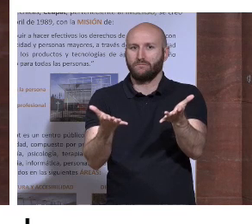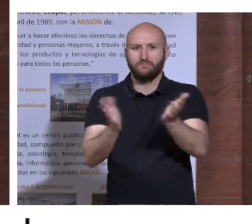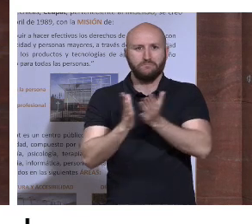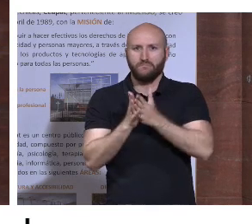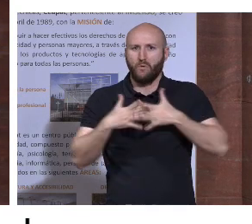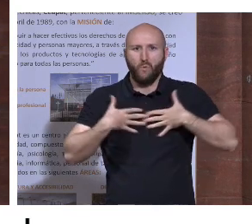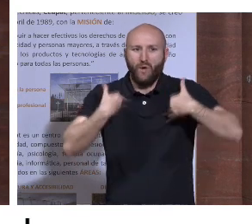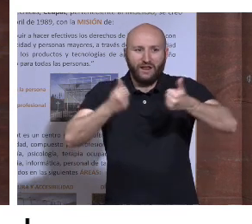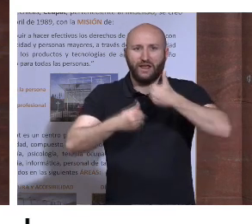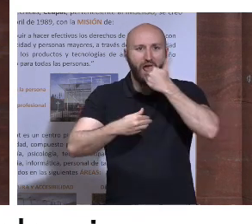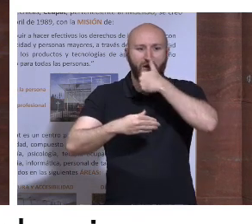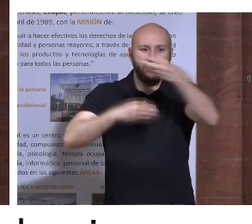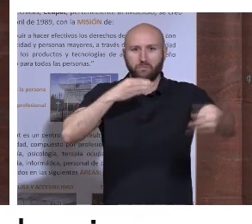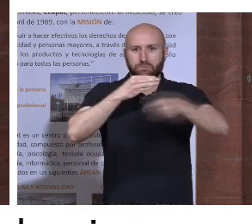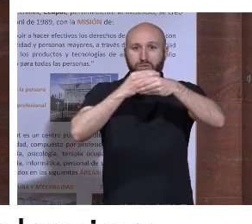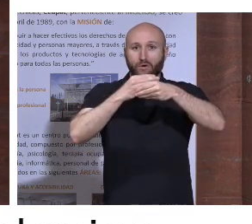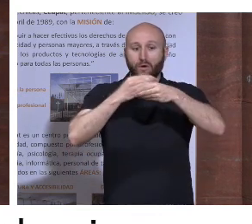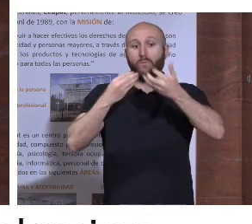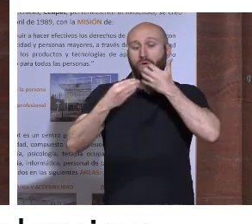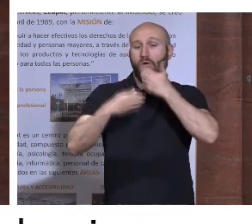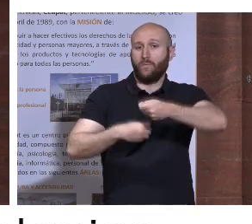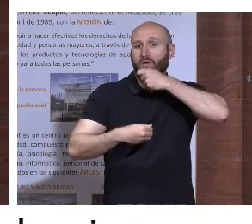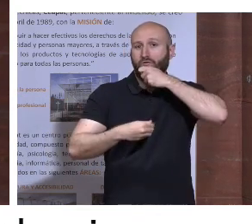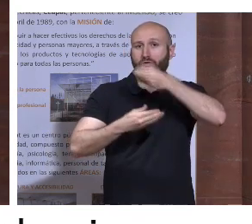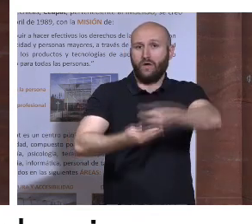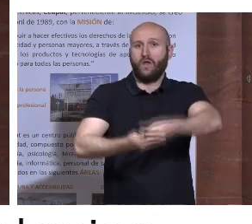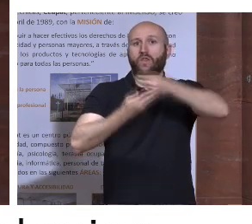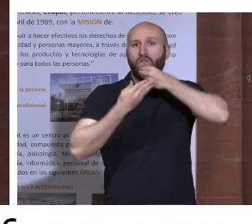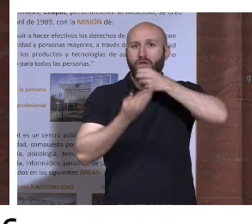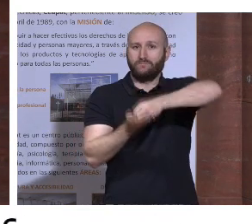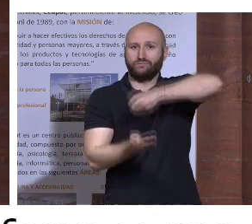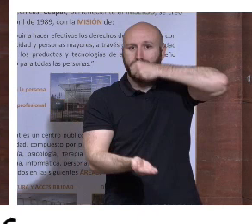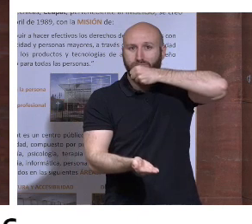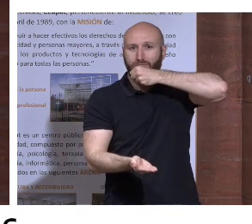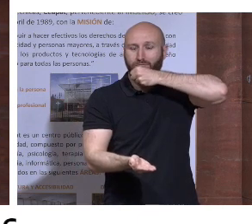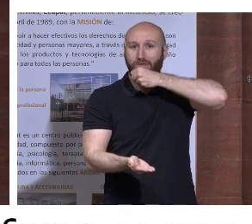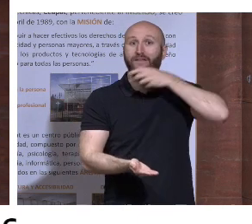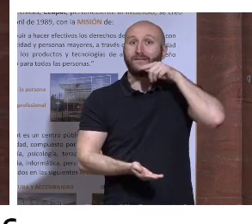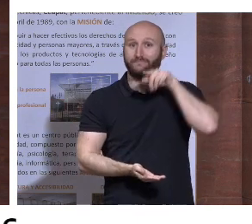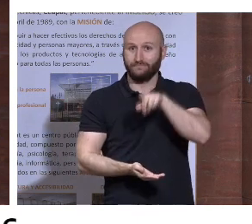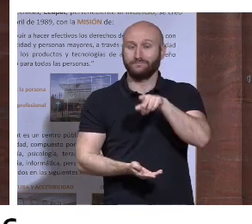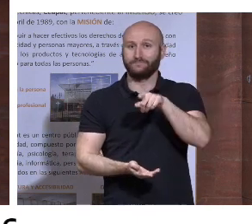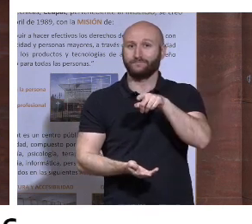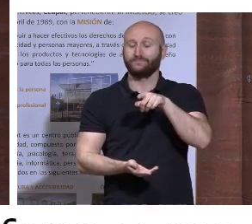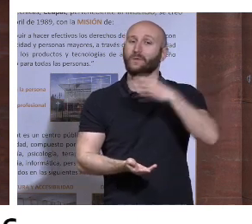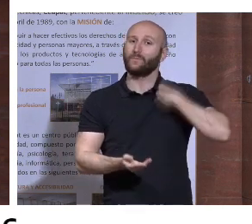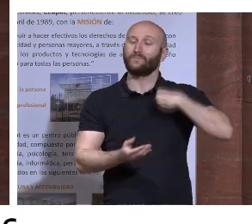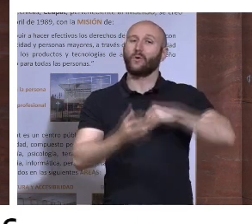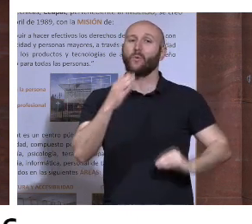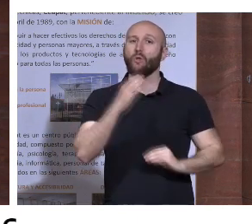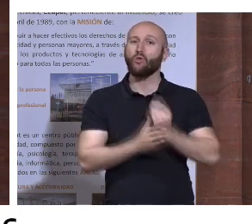dispositivo, en mi caso un micrófono, y me lo aproxima. Y ese cacharro, este producto de